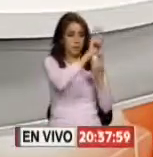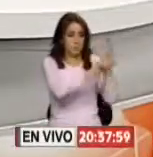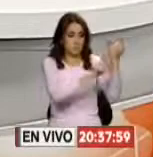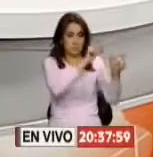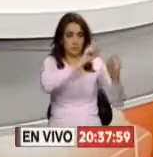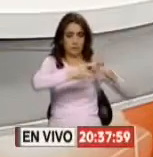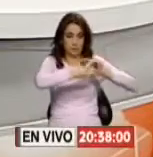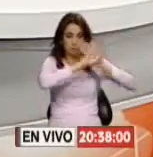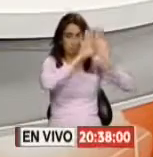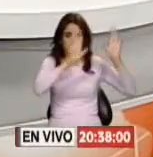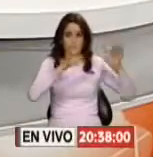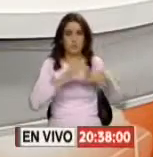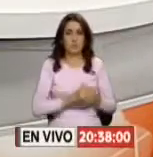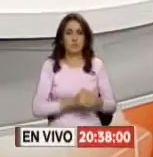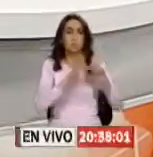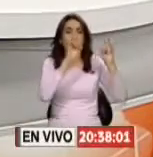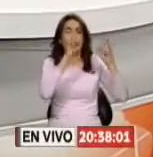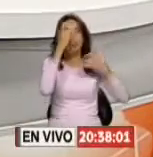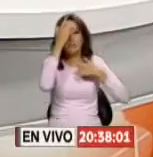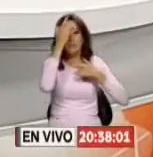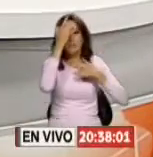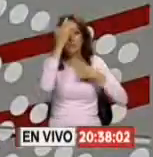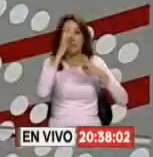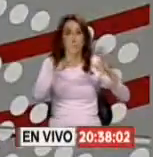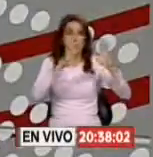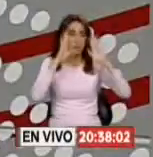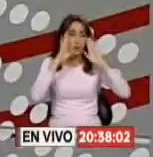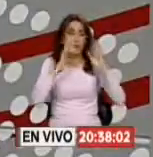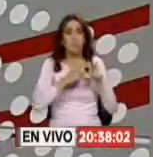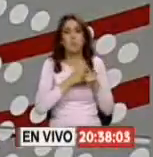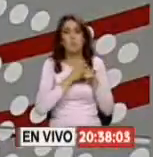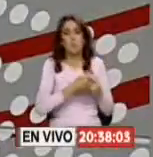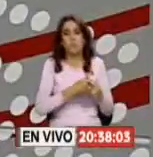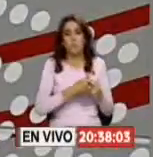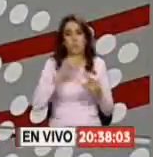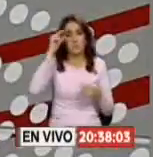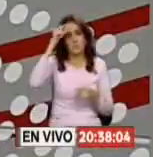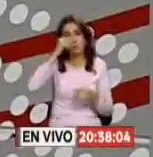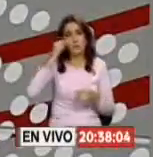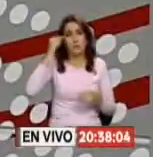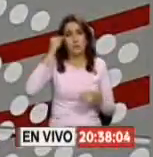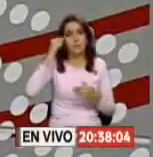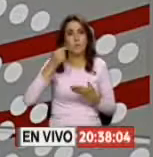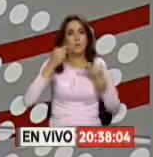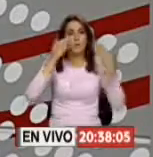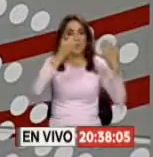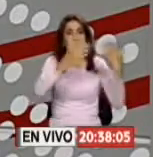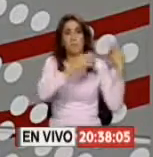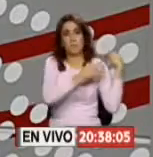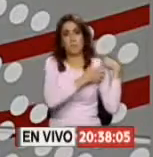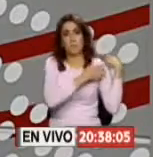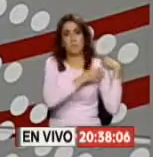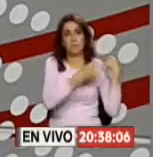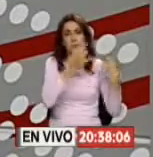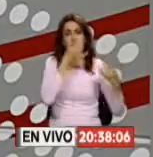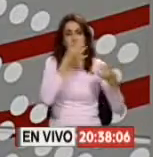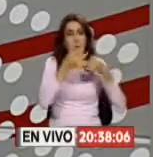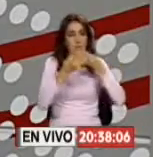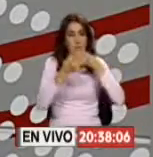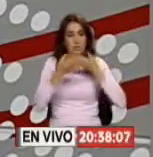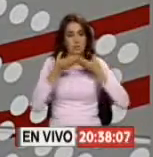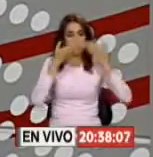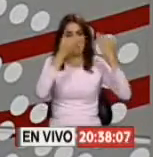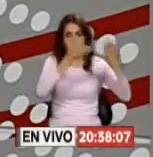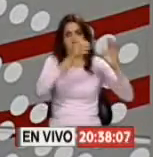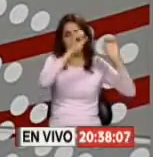tema, este tipo de enfermedades son de atención prioritaria por parte del Estado. Y el Estado debe garantizar el suministro de medicamentos